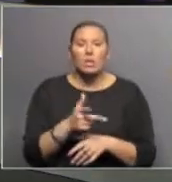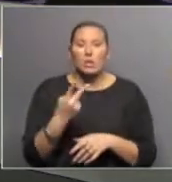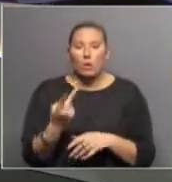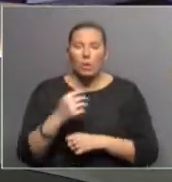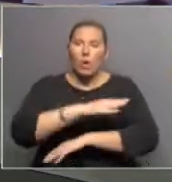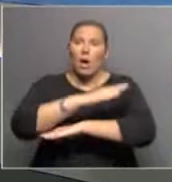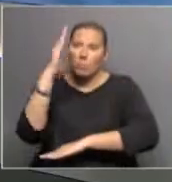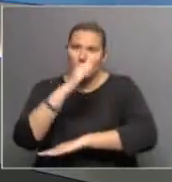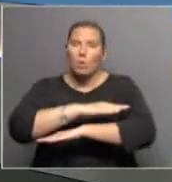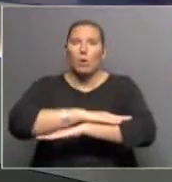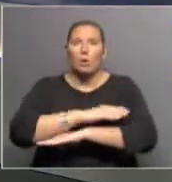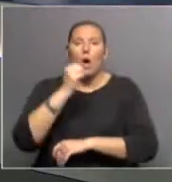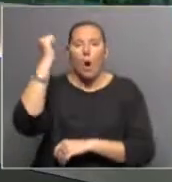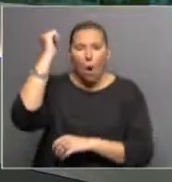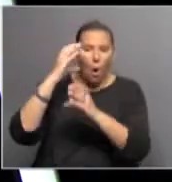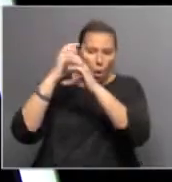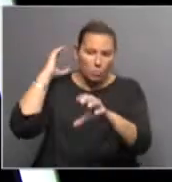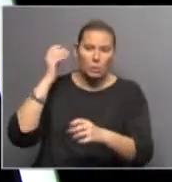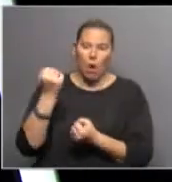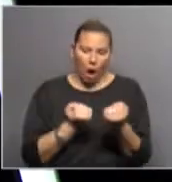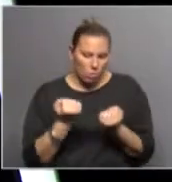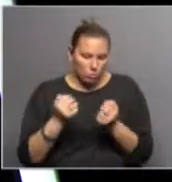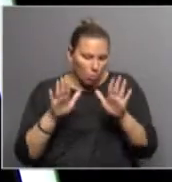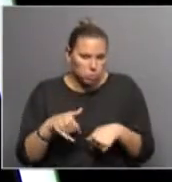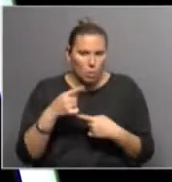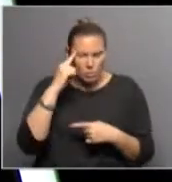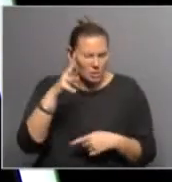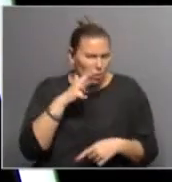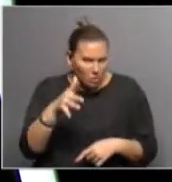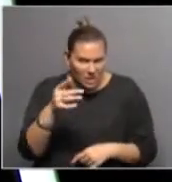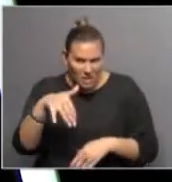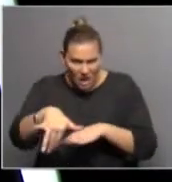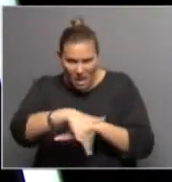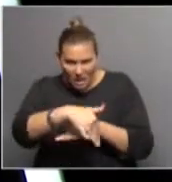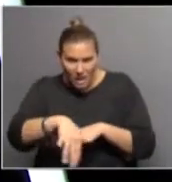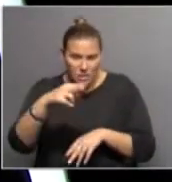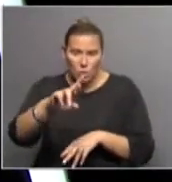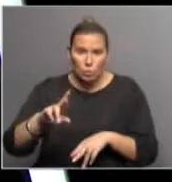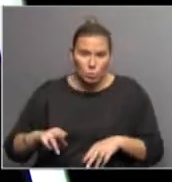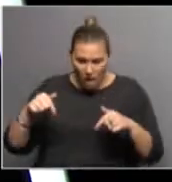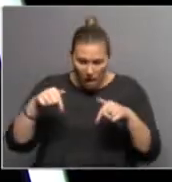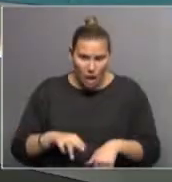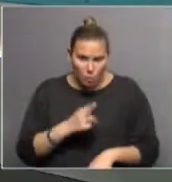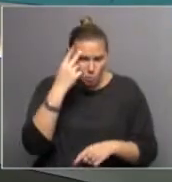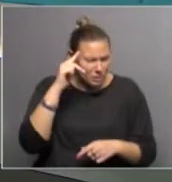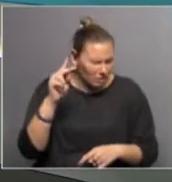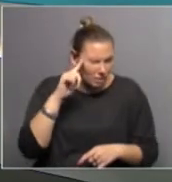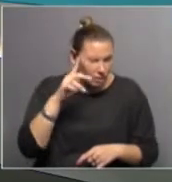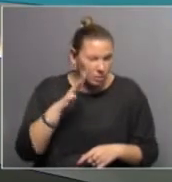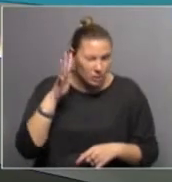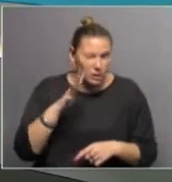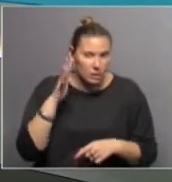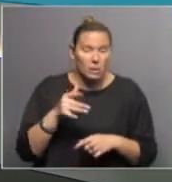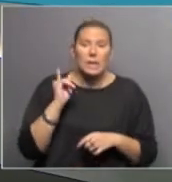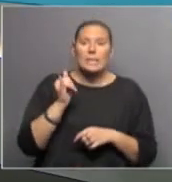camiones, ómnibus, vehículos particulares. ¿Se los imagina usted en las calles y en las carreteras de Uruguay?